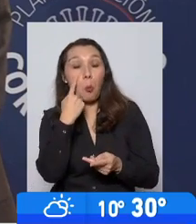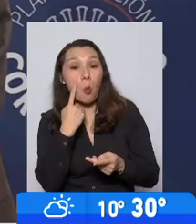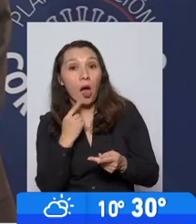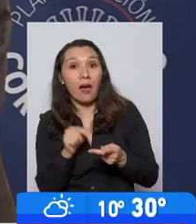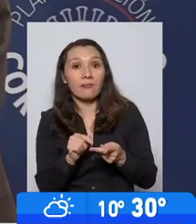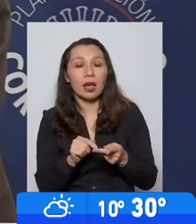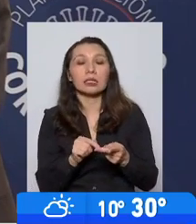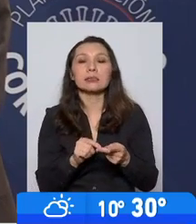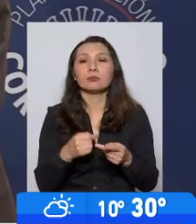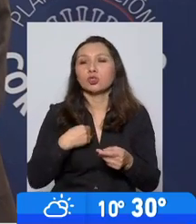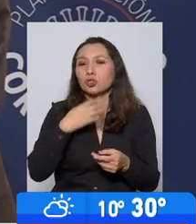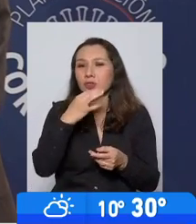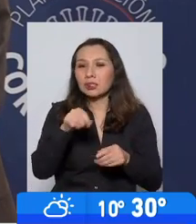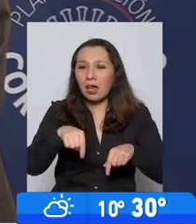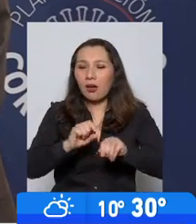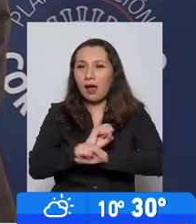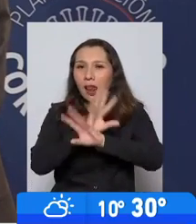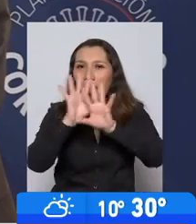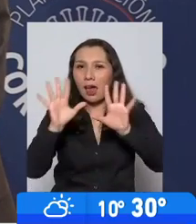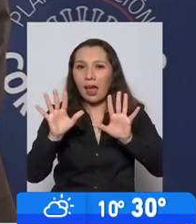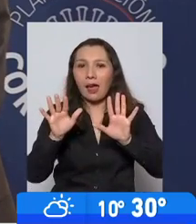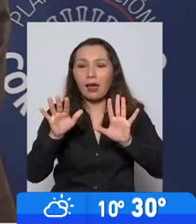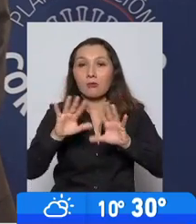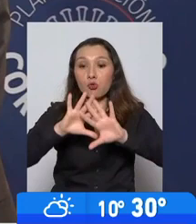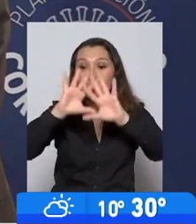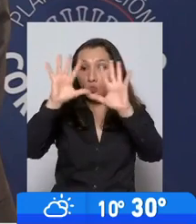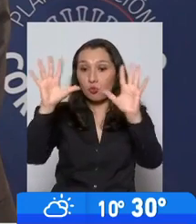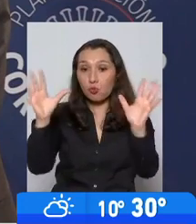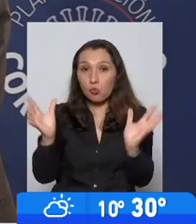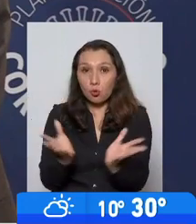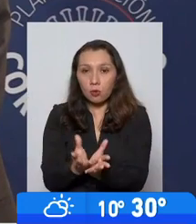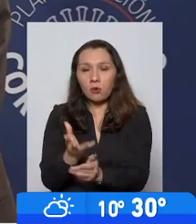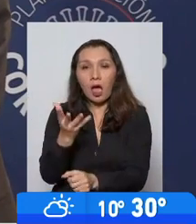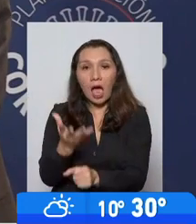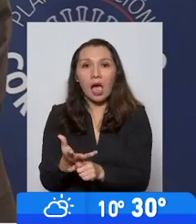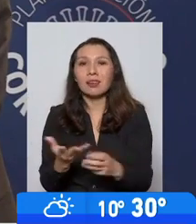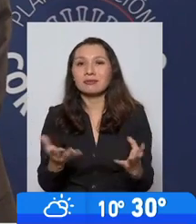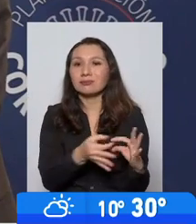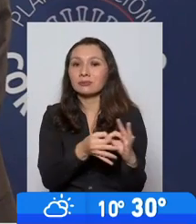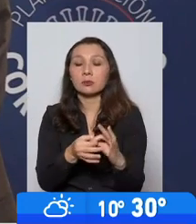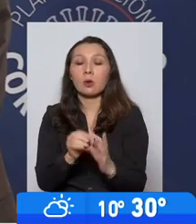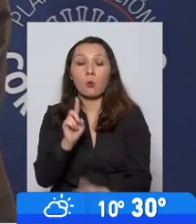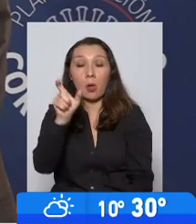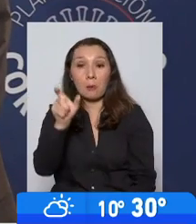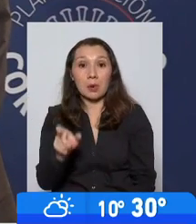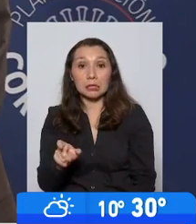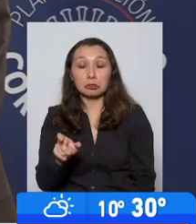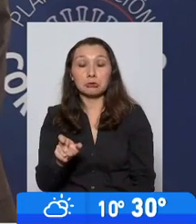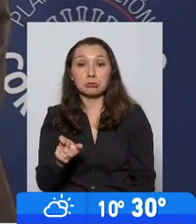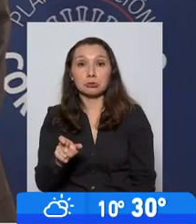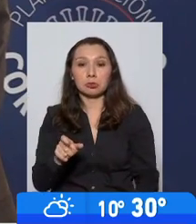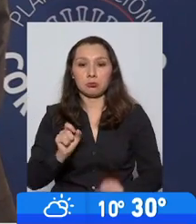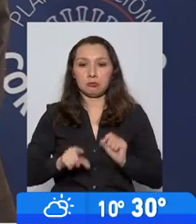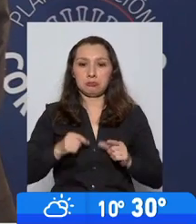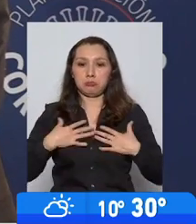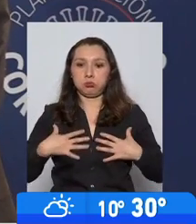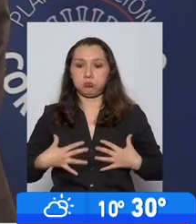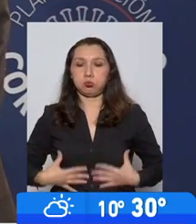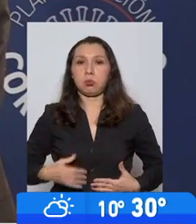que hoy día hay una claridad mundial en el sentido de que una persona que levanta inmunoglobulina